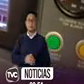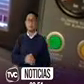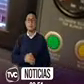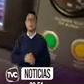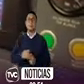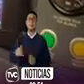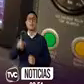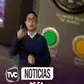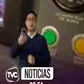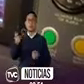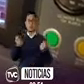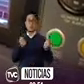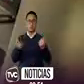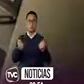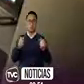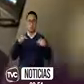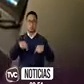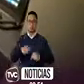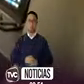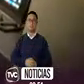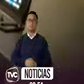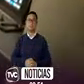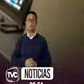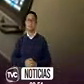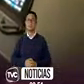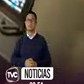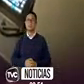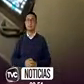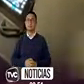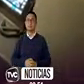se sitúa el operador para controlar el tren.